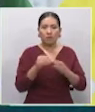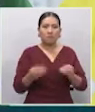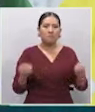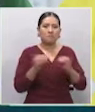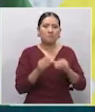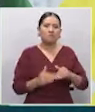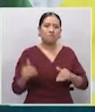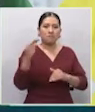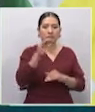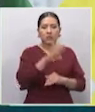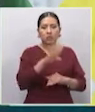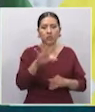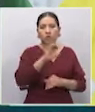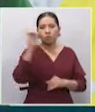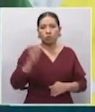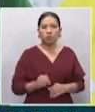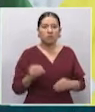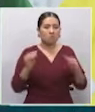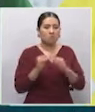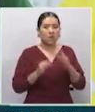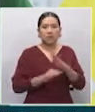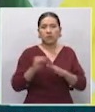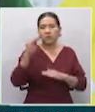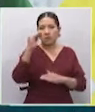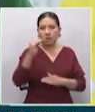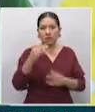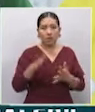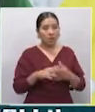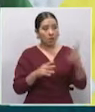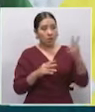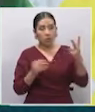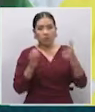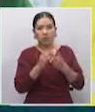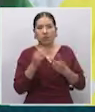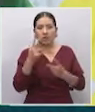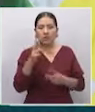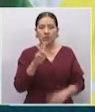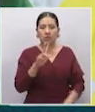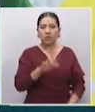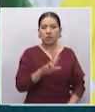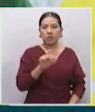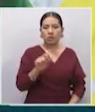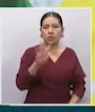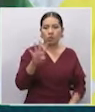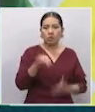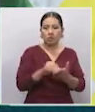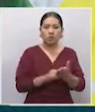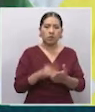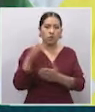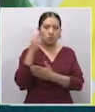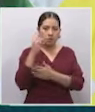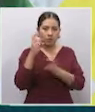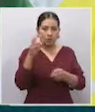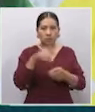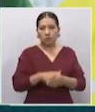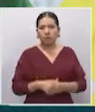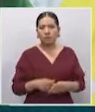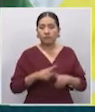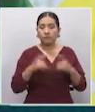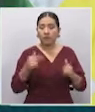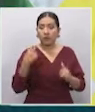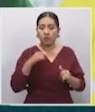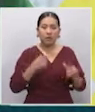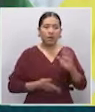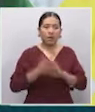la historia de nuestro país. Nunca antes un binomio había sacado más de 3.4 millones de votos y por tanto no nos vamos a